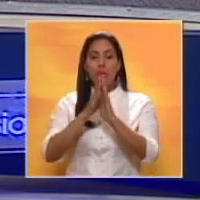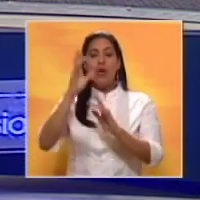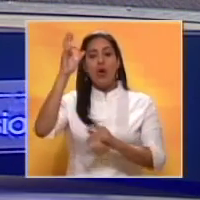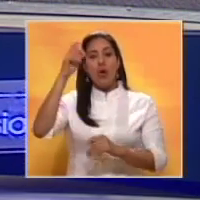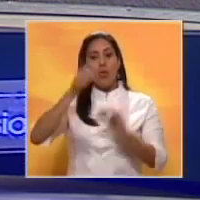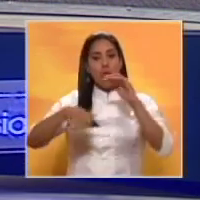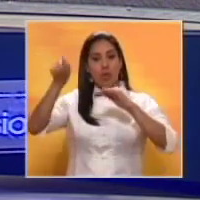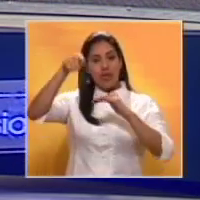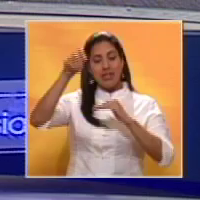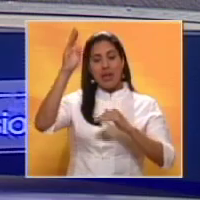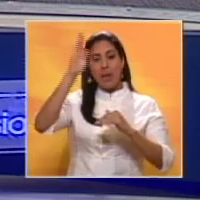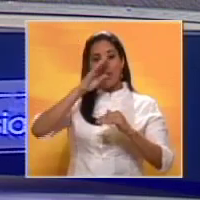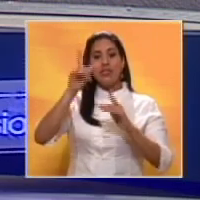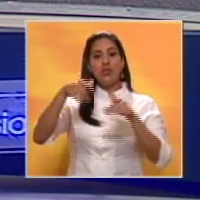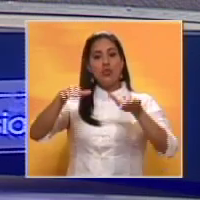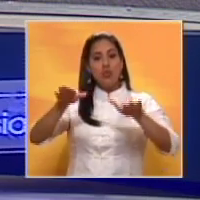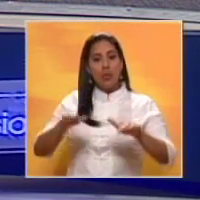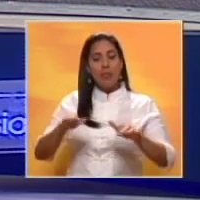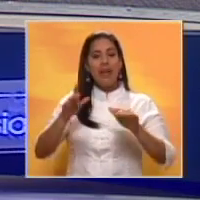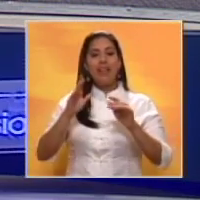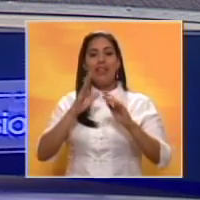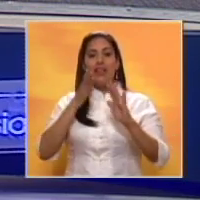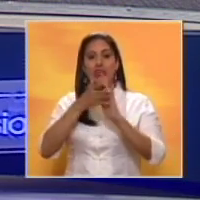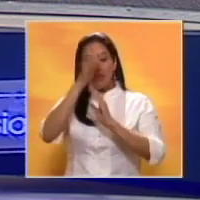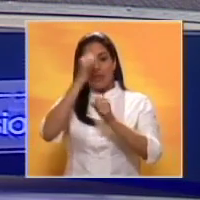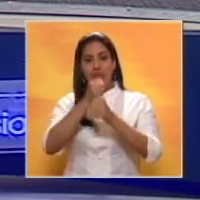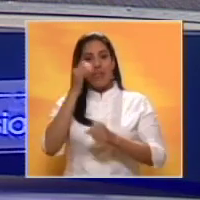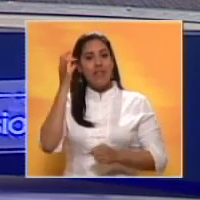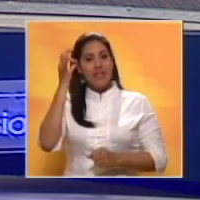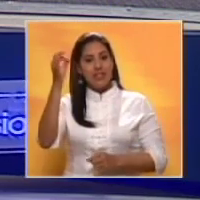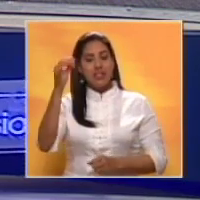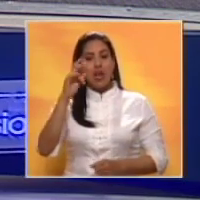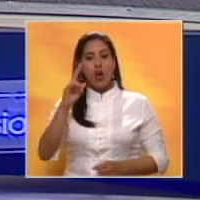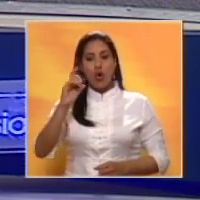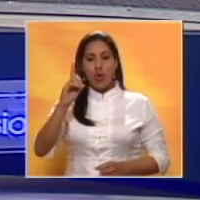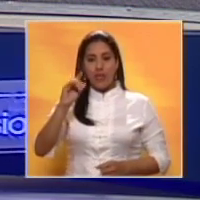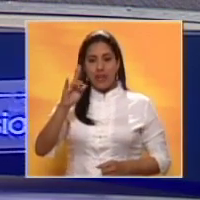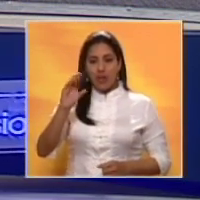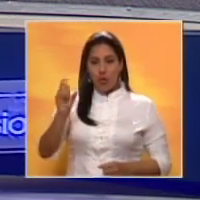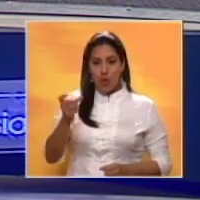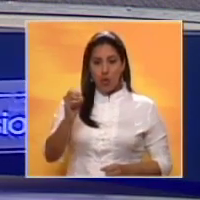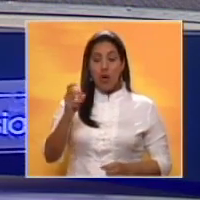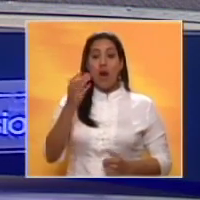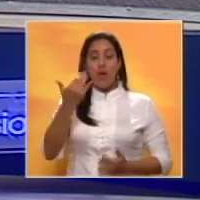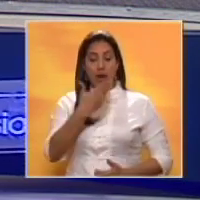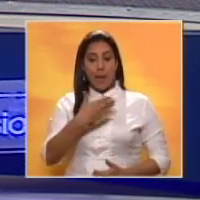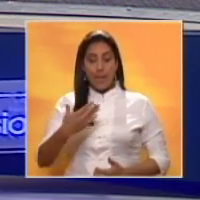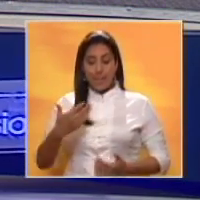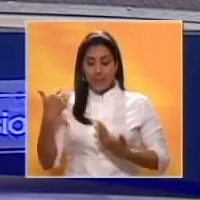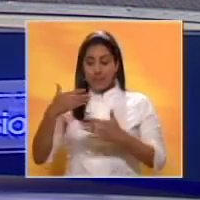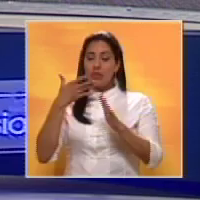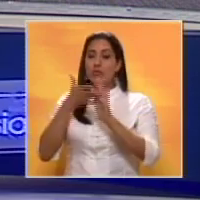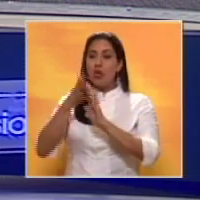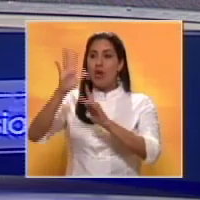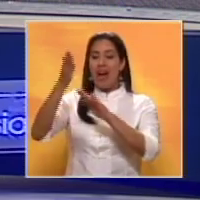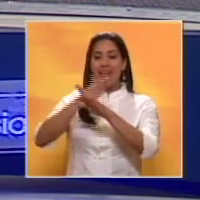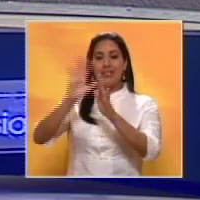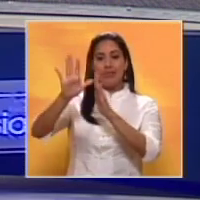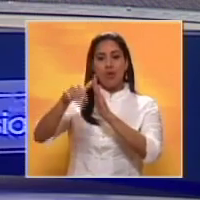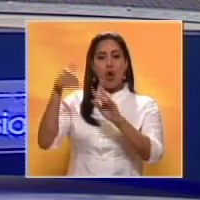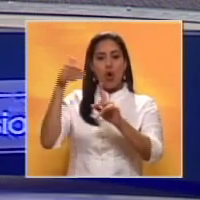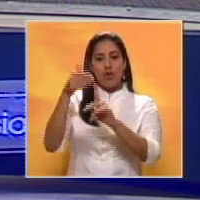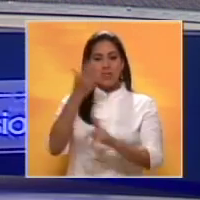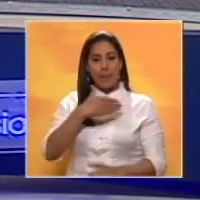Corte Suprema de Brasil que suspenda de funciones al fiscal general Rodrigo Janot. Él presentó cargos de corrupción contra